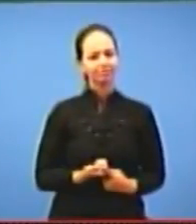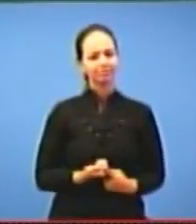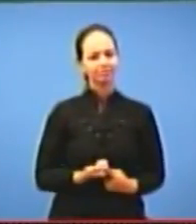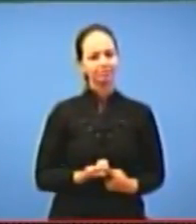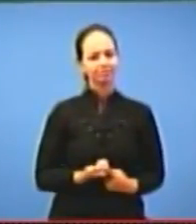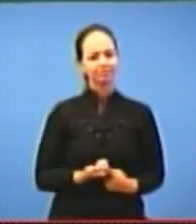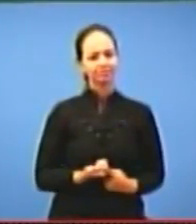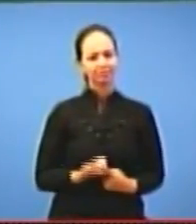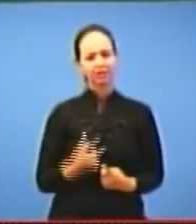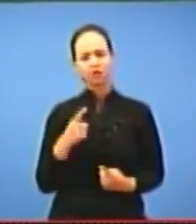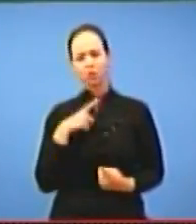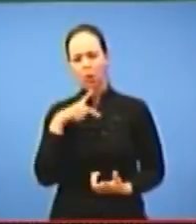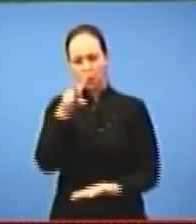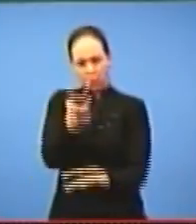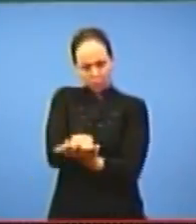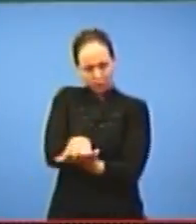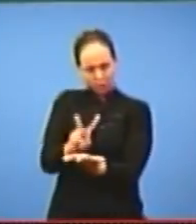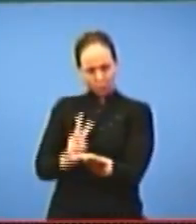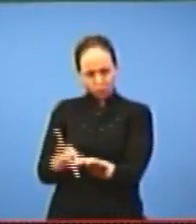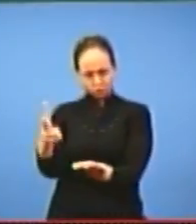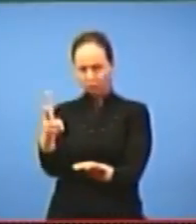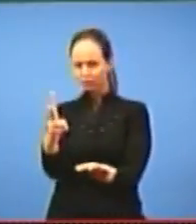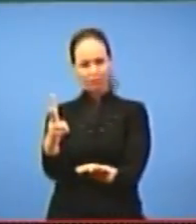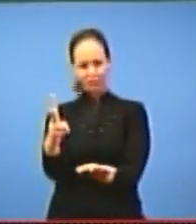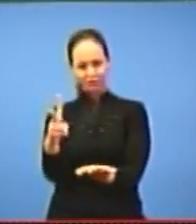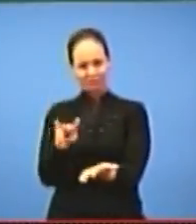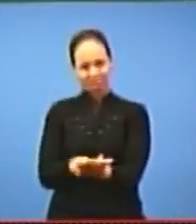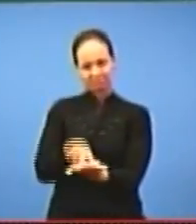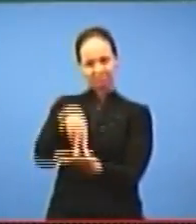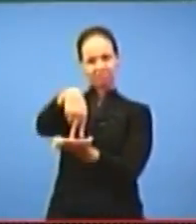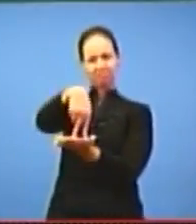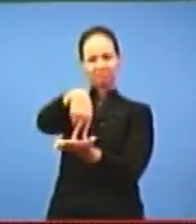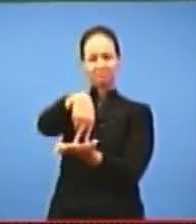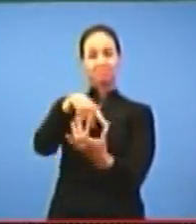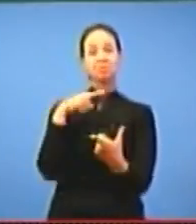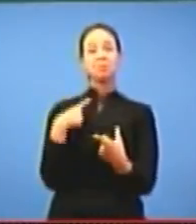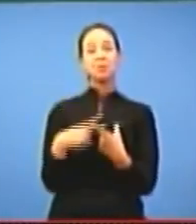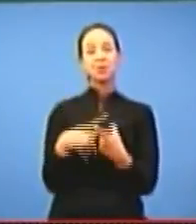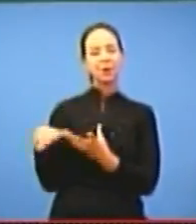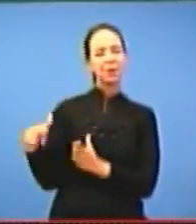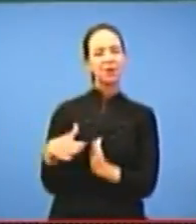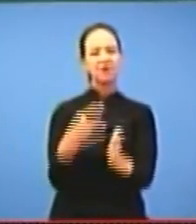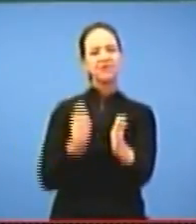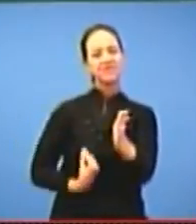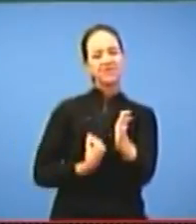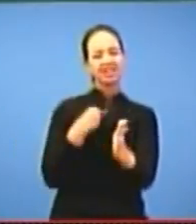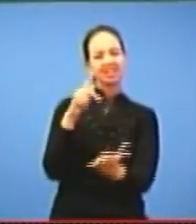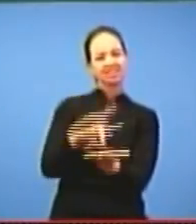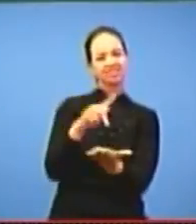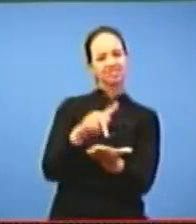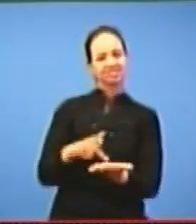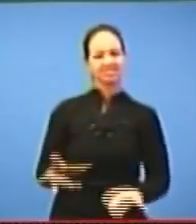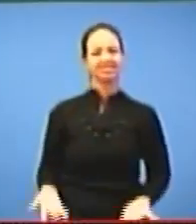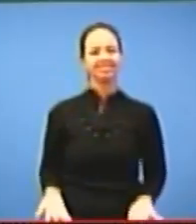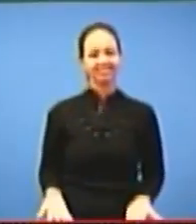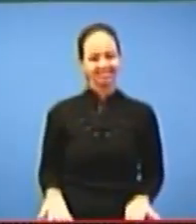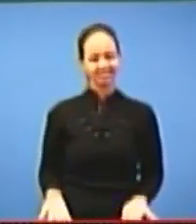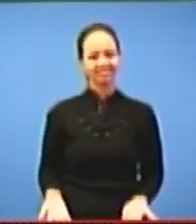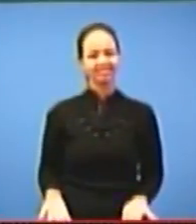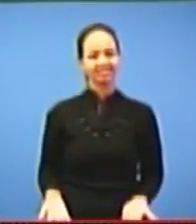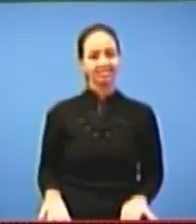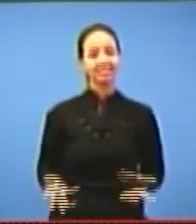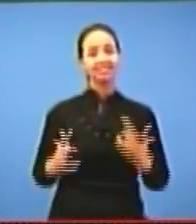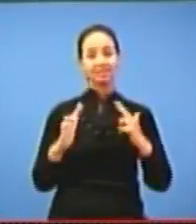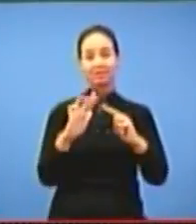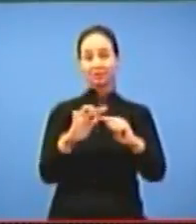No hubo un lugar que Jesús entró que un muerto quedó muerto. Él resucitó. Yo soy el camino, la verdad y la